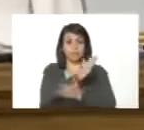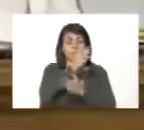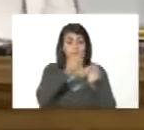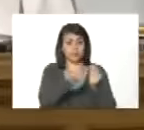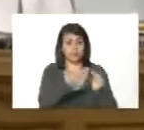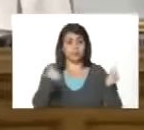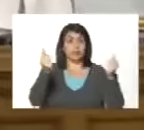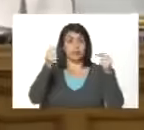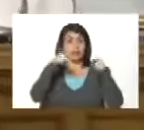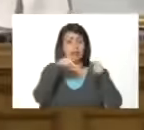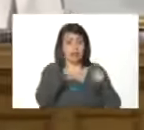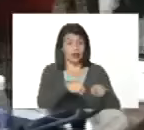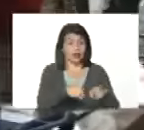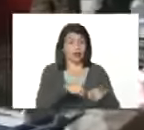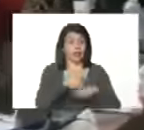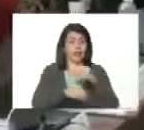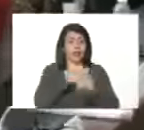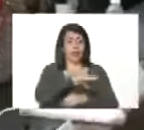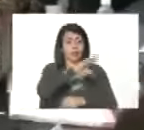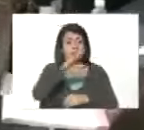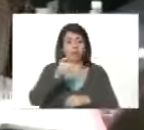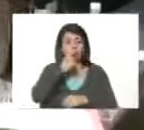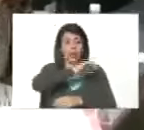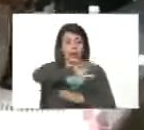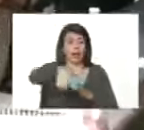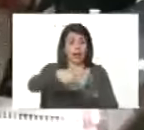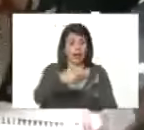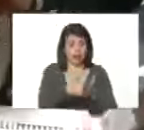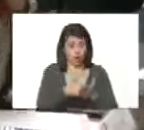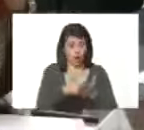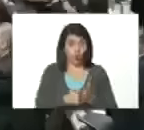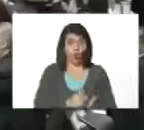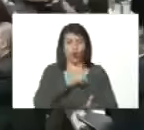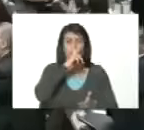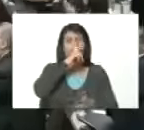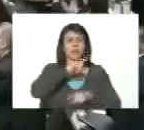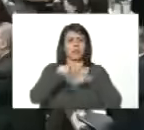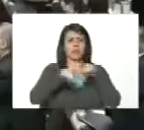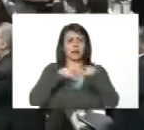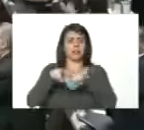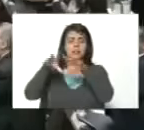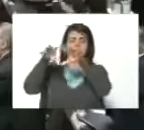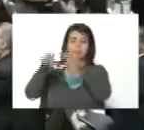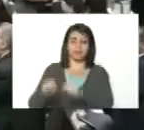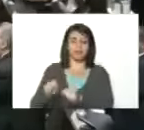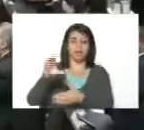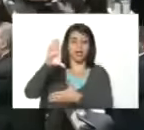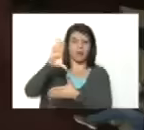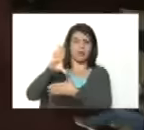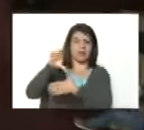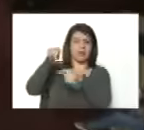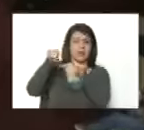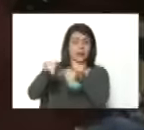de la derrota a Morillo, a Monteverde, a todos esos sátrapas que mandaron a conquistar la tierra americana.